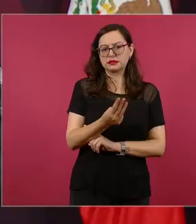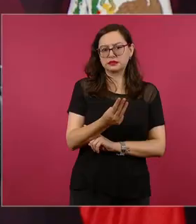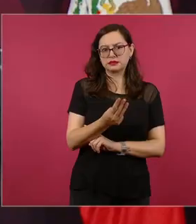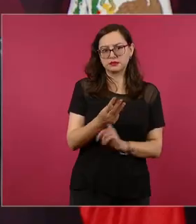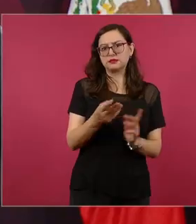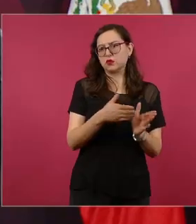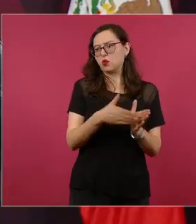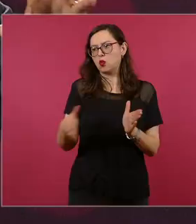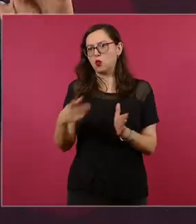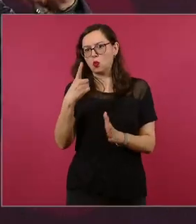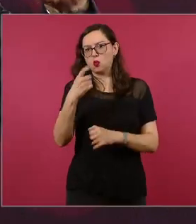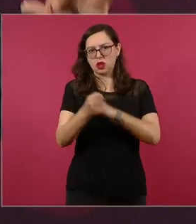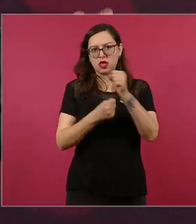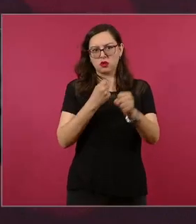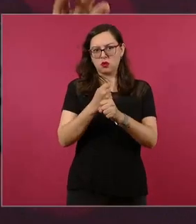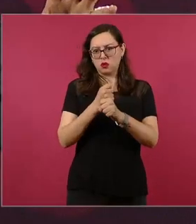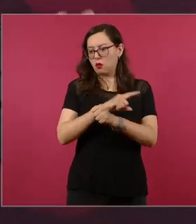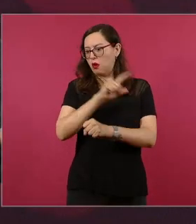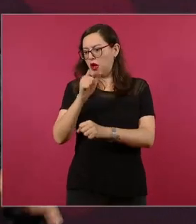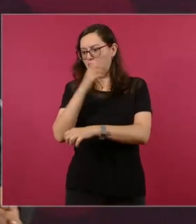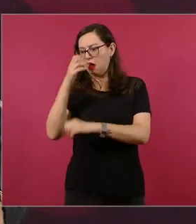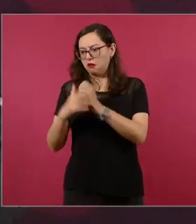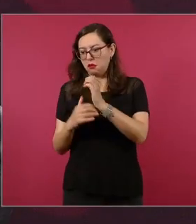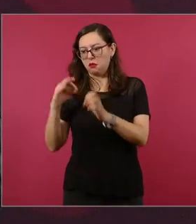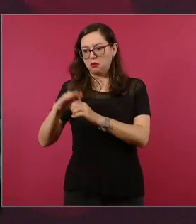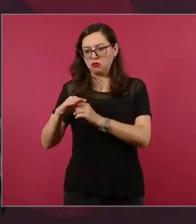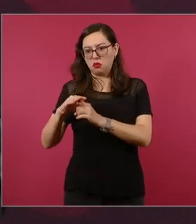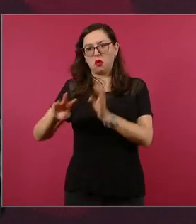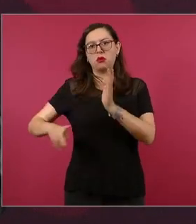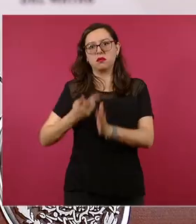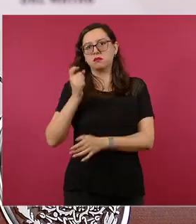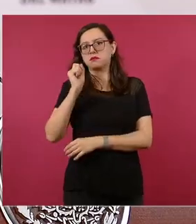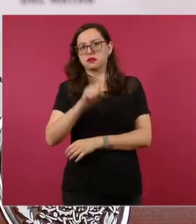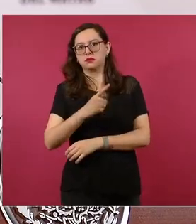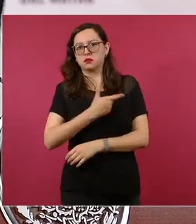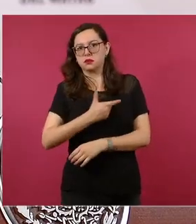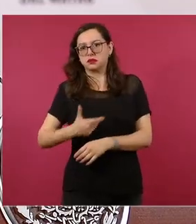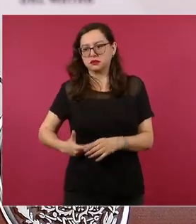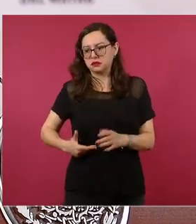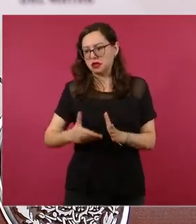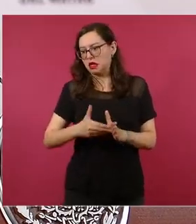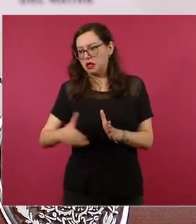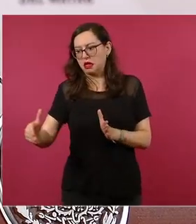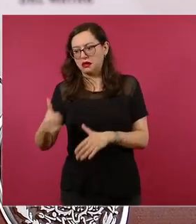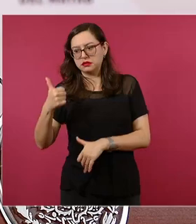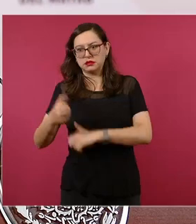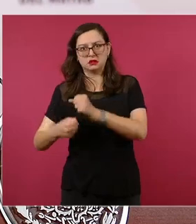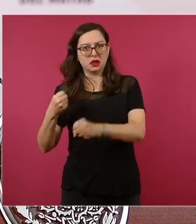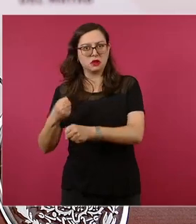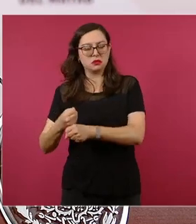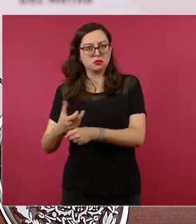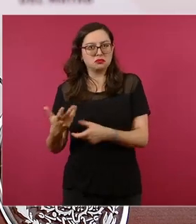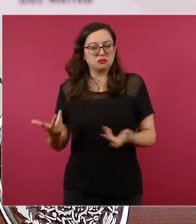1873. Y era un poder judicial como no se ha tenido